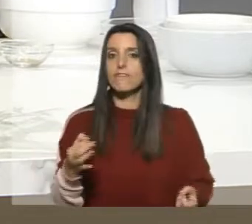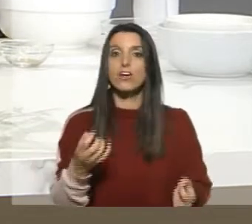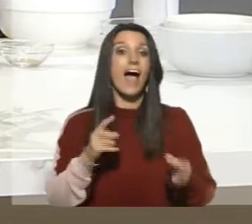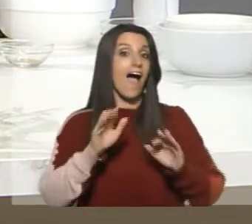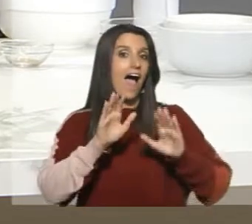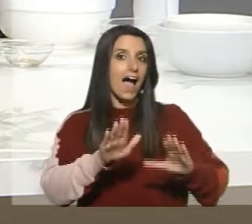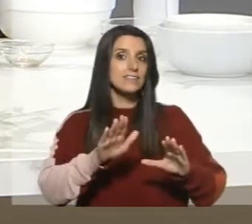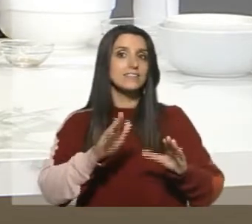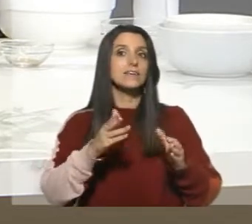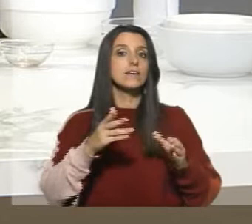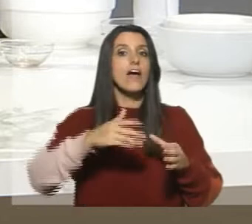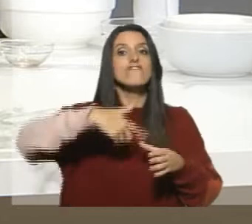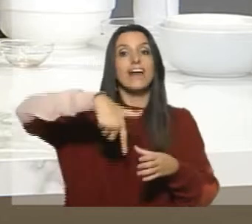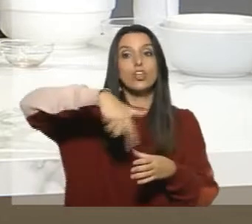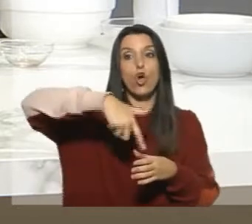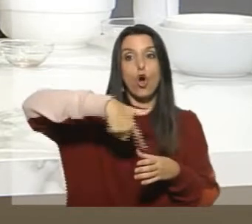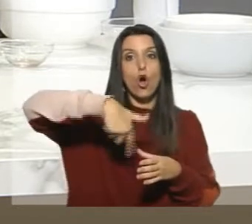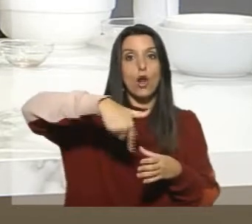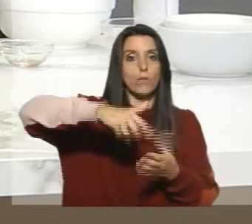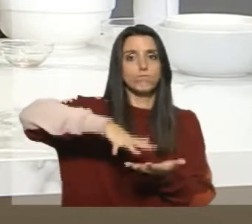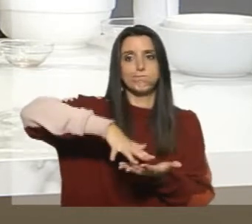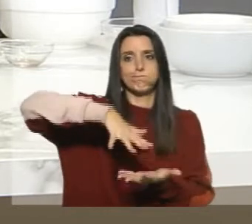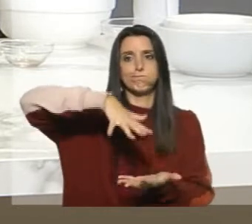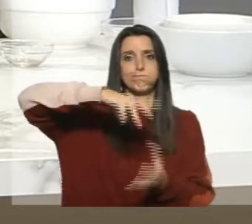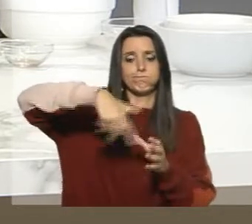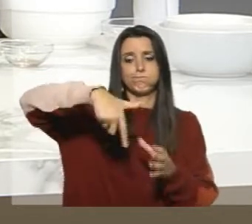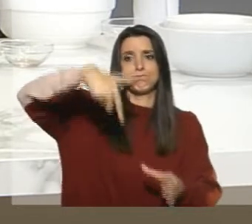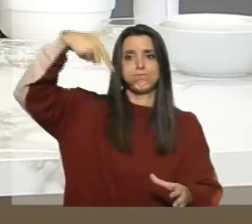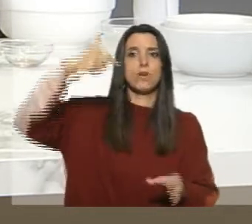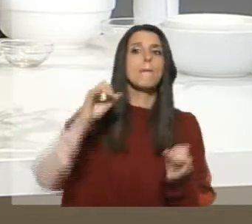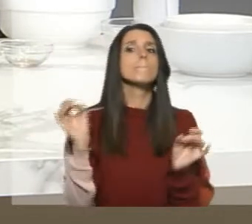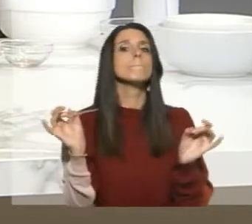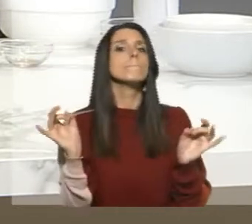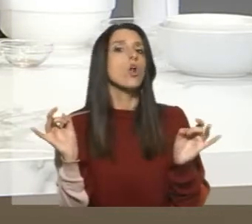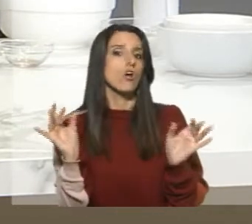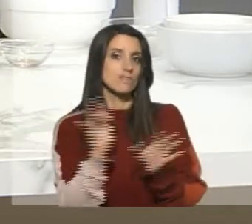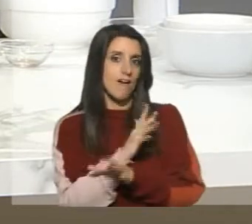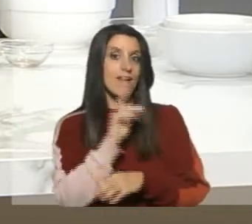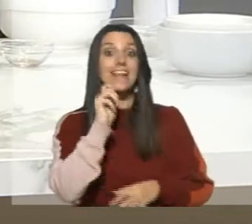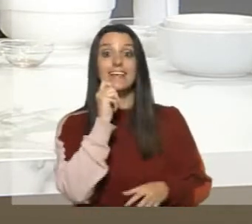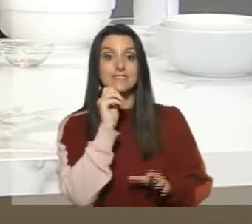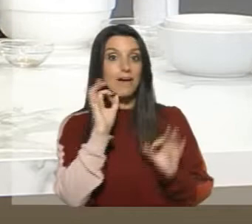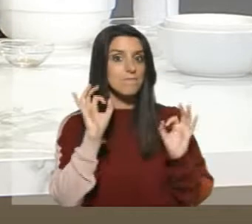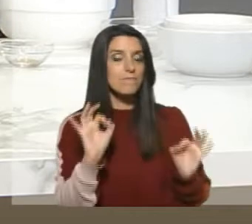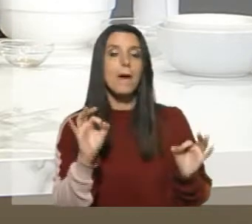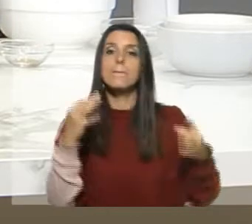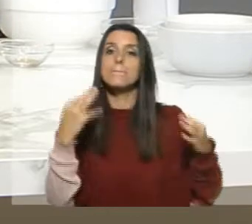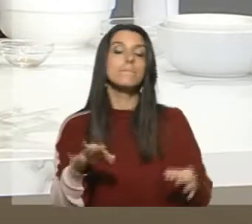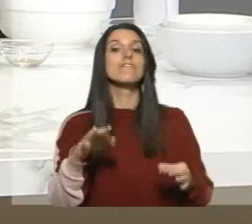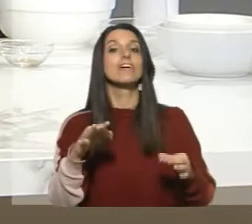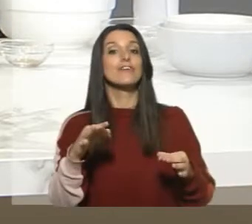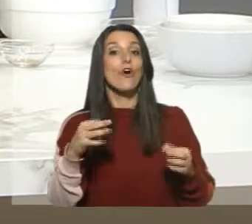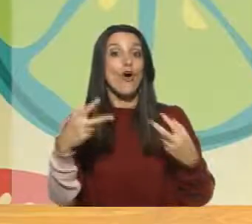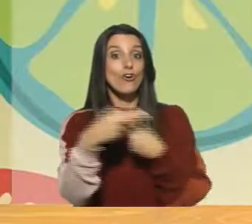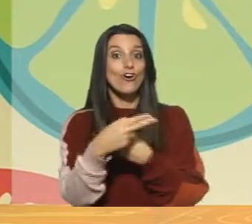está, lo vas a llevar a la batidora hasta que te quede bien con cuerpo para rellenar esta torta riquísima que lo vamos a hacer después. Muy bien, después de la tanda vamos a